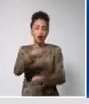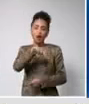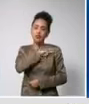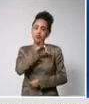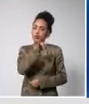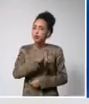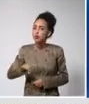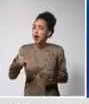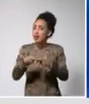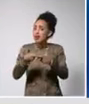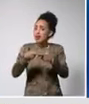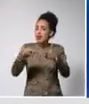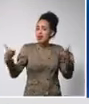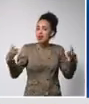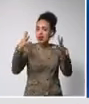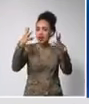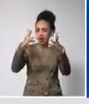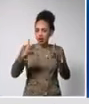cifra elevada,